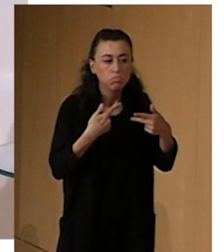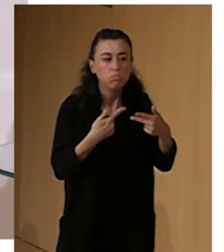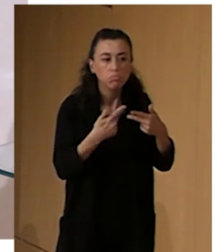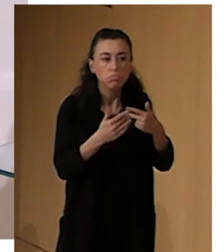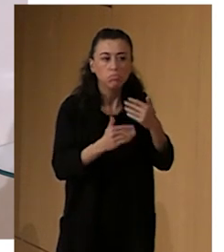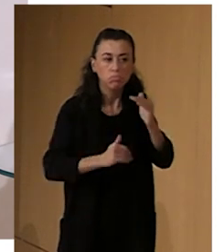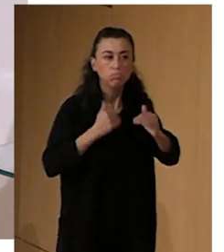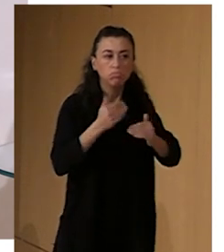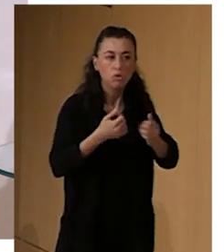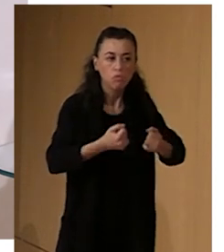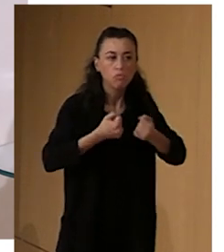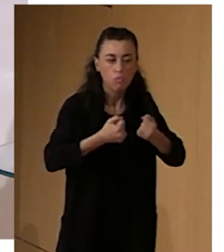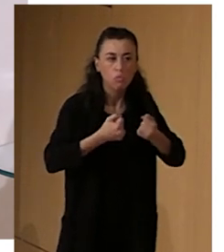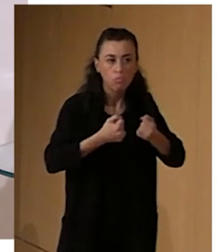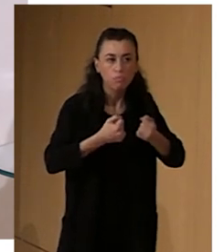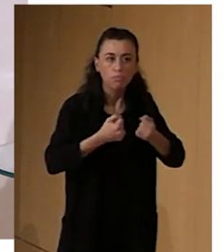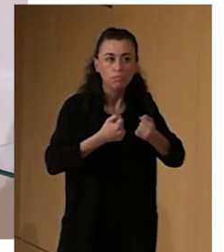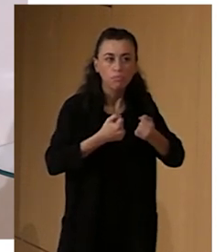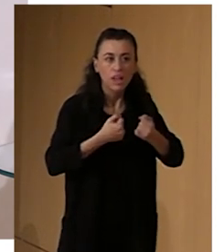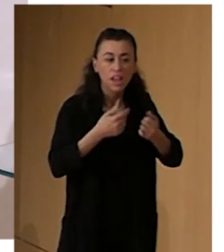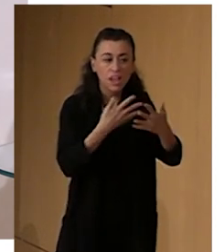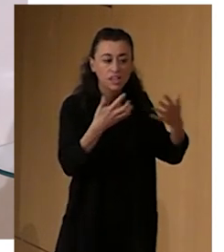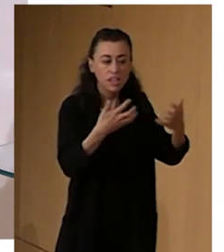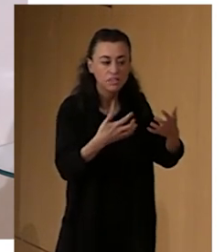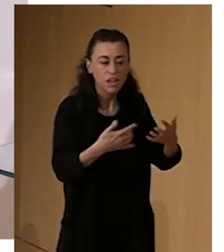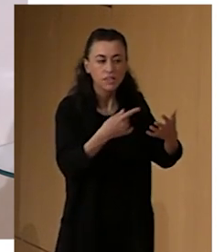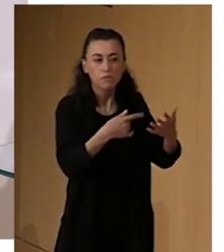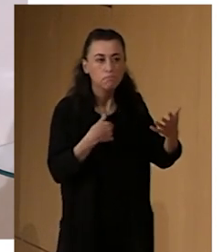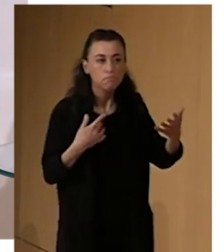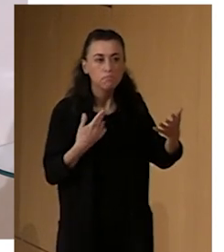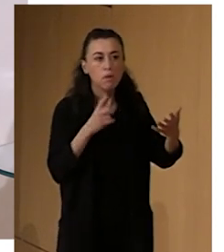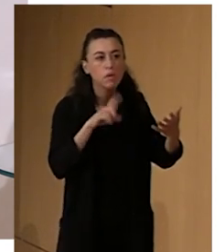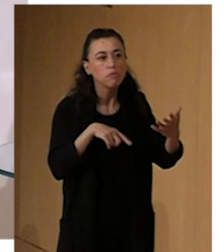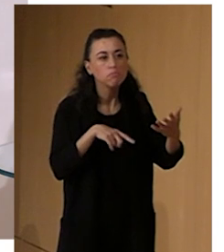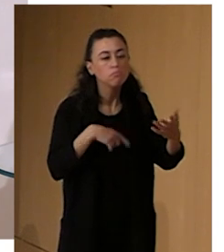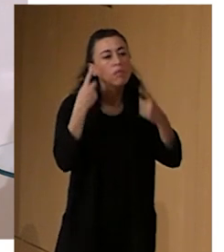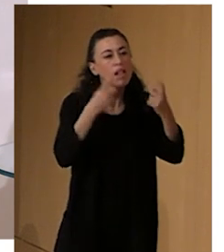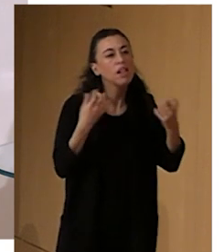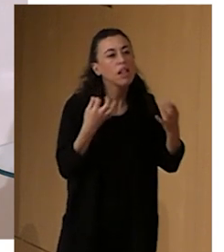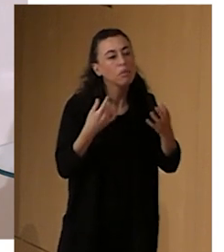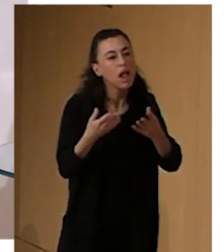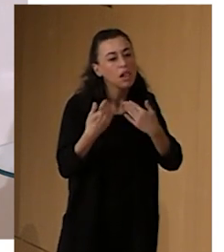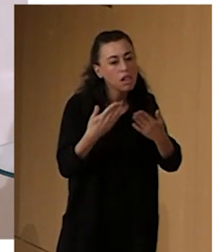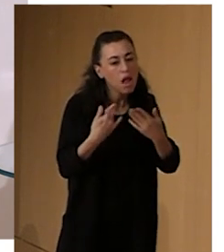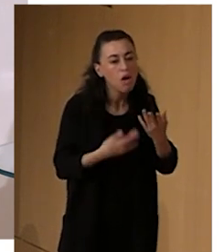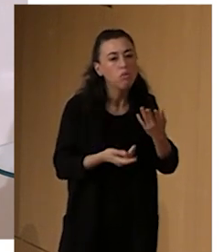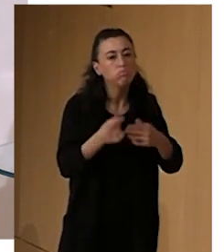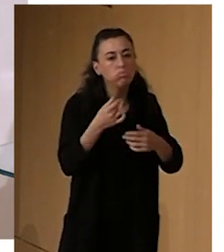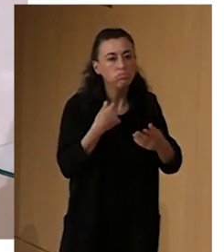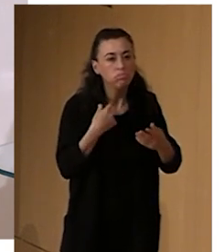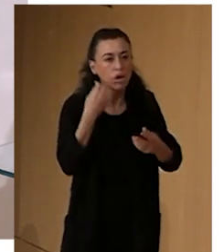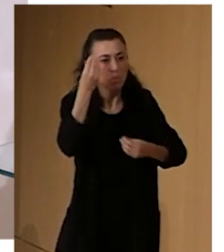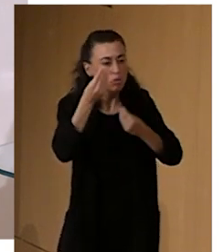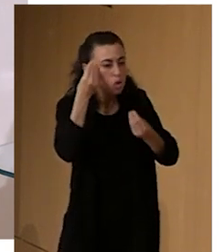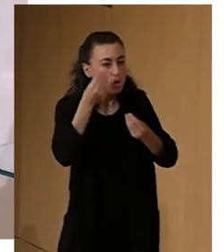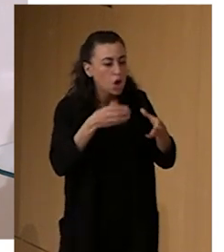eh fortalecidos No entonces a través de estas frases se busca también ir generando ese diálogo esa reflexión con con el grupo y